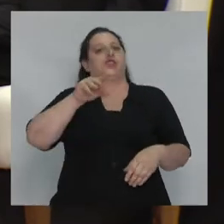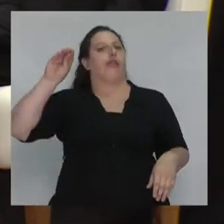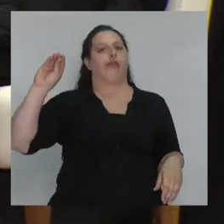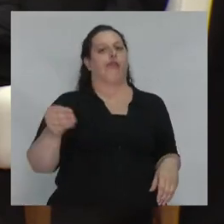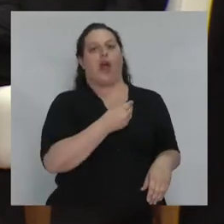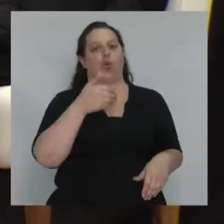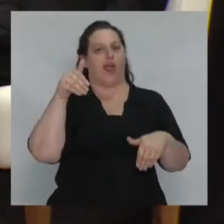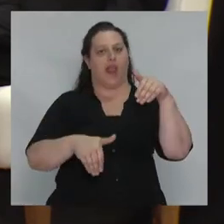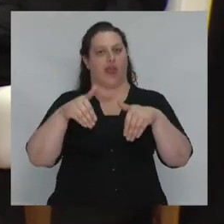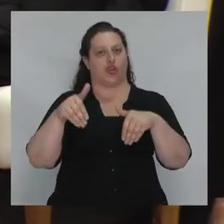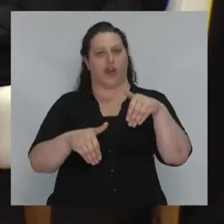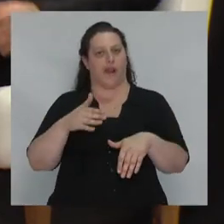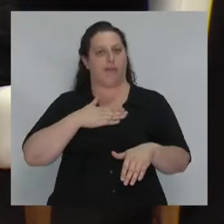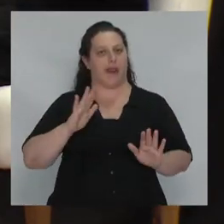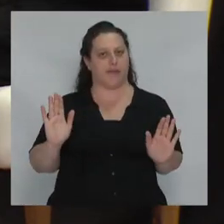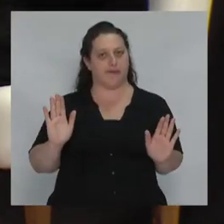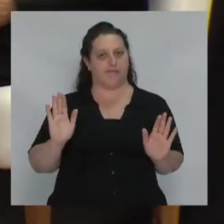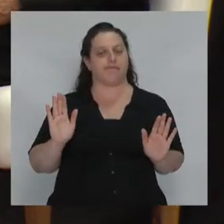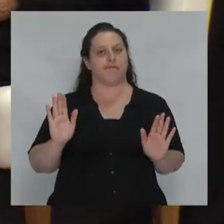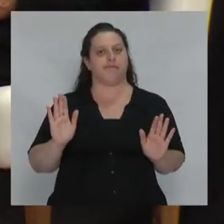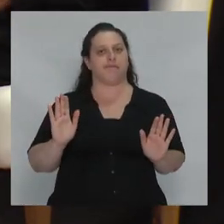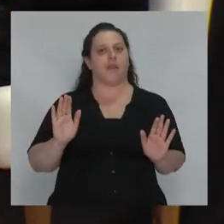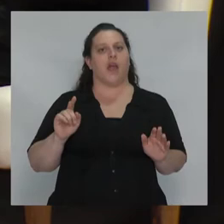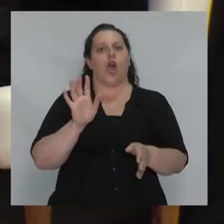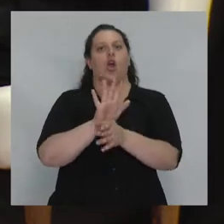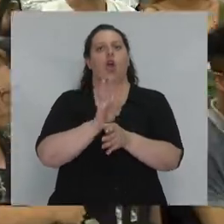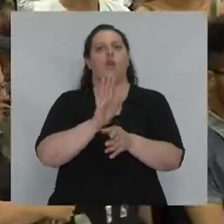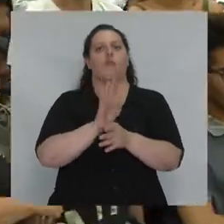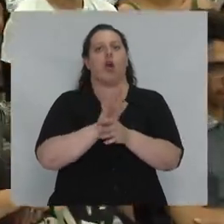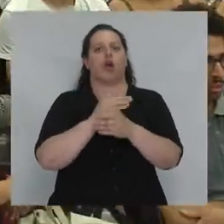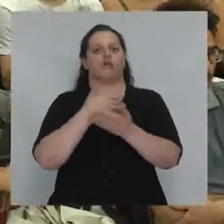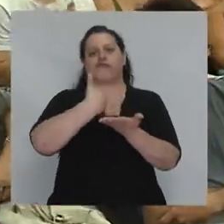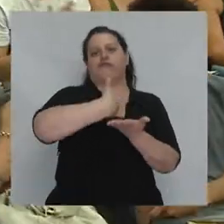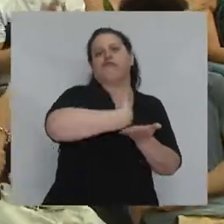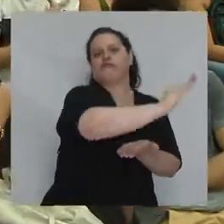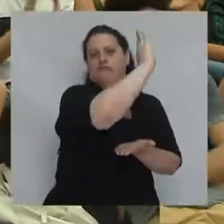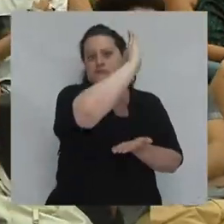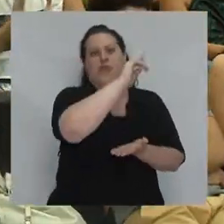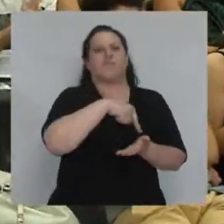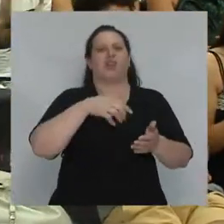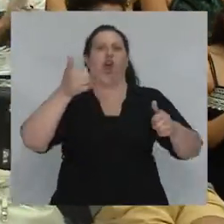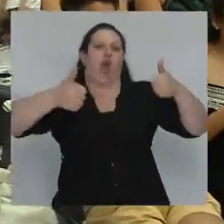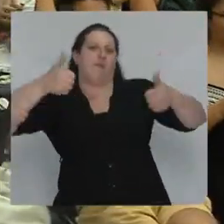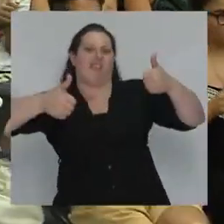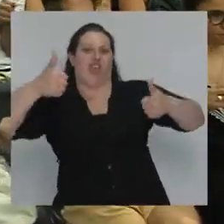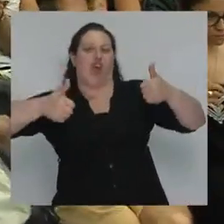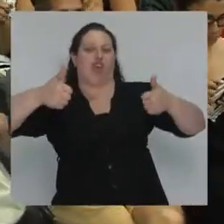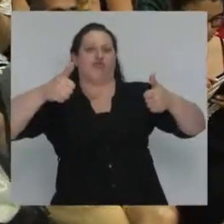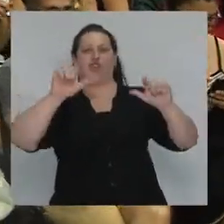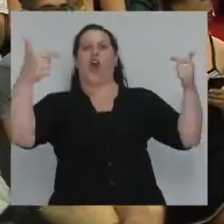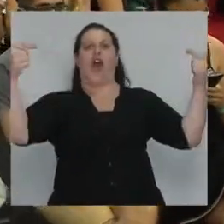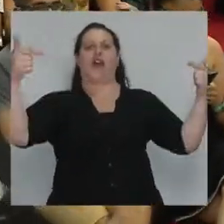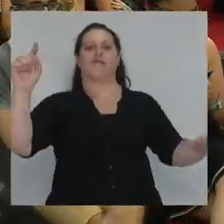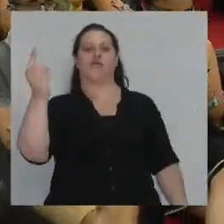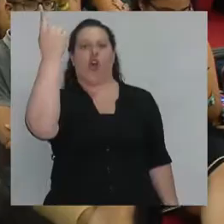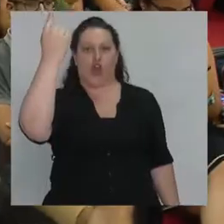electoral, que es impedirle a una persona que tenga competidor. El partido